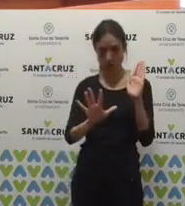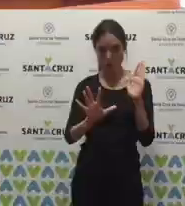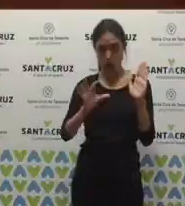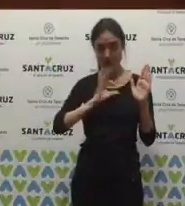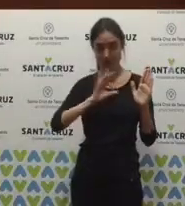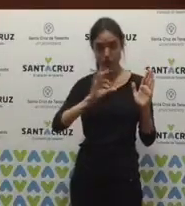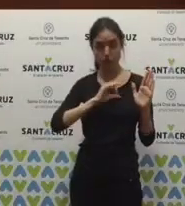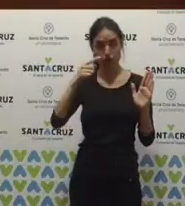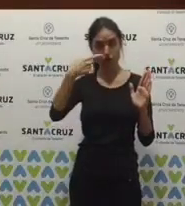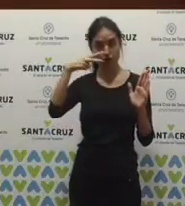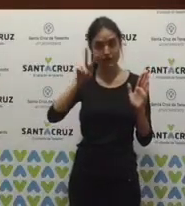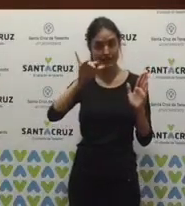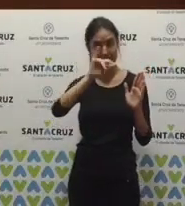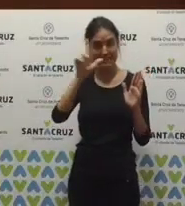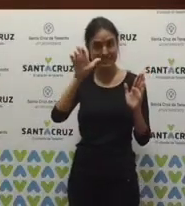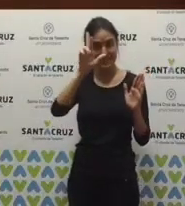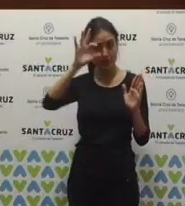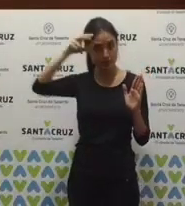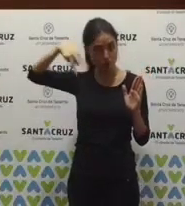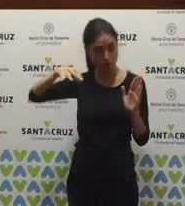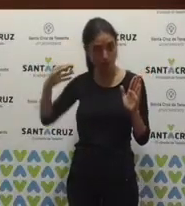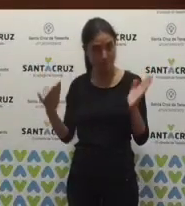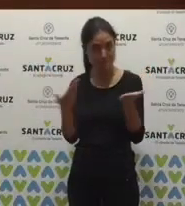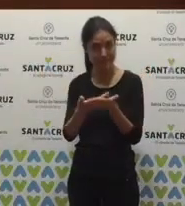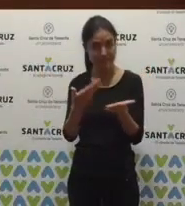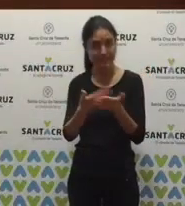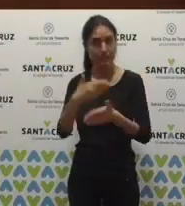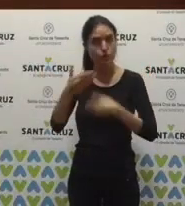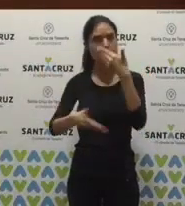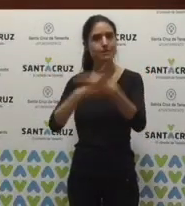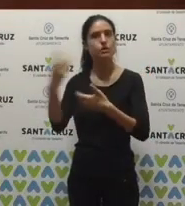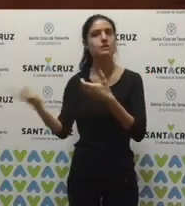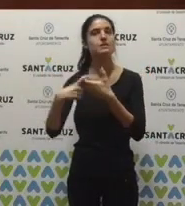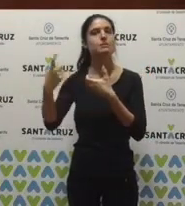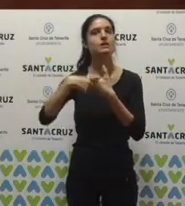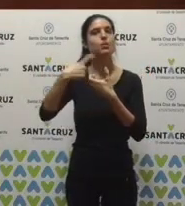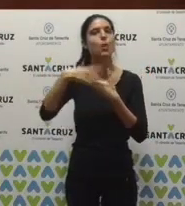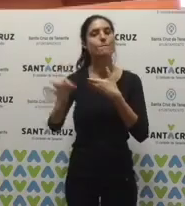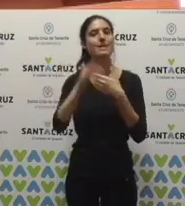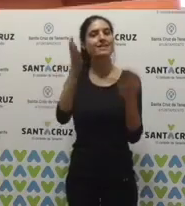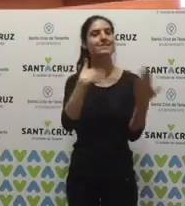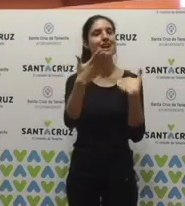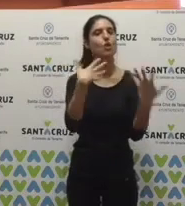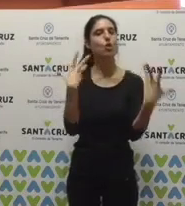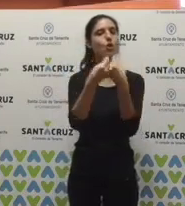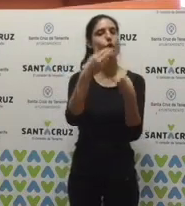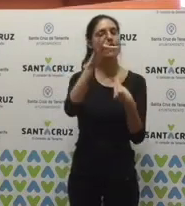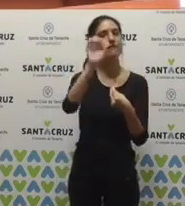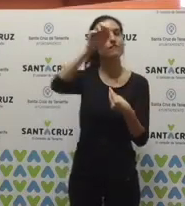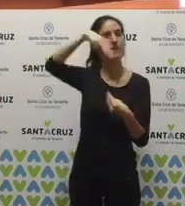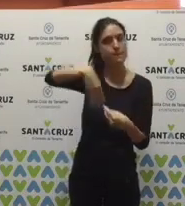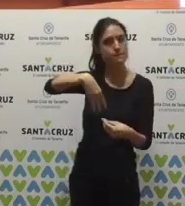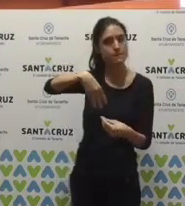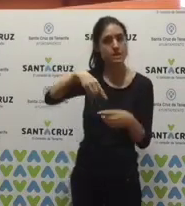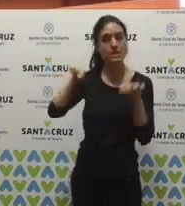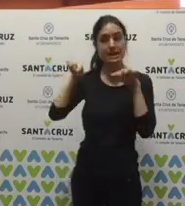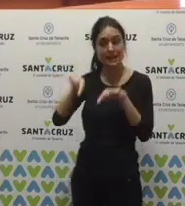y así el procedimiento participativo y de diálogo con la fe y en